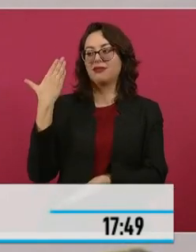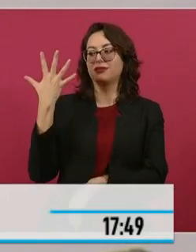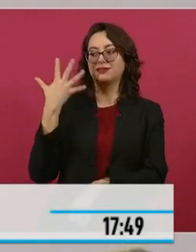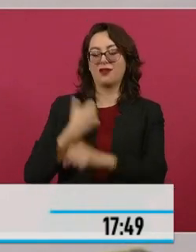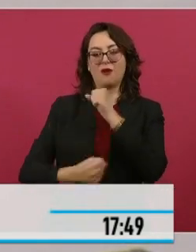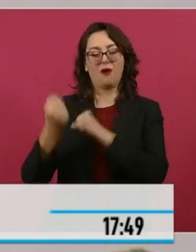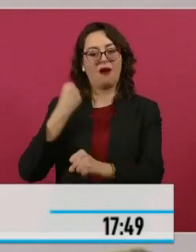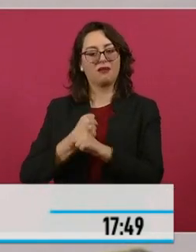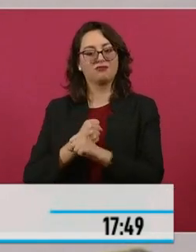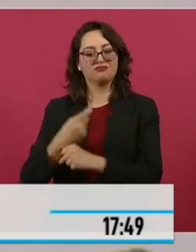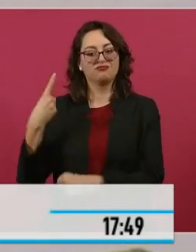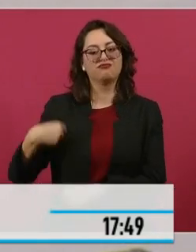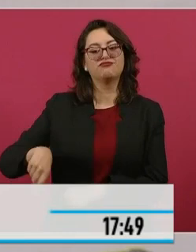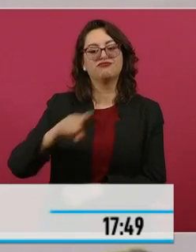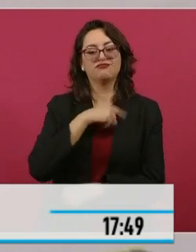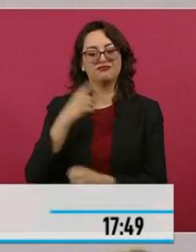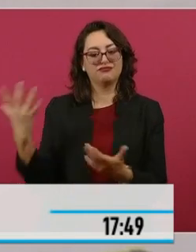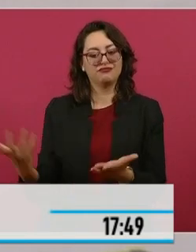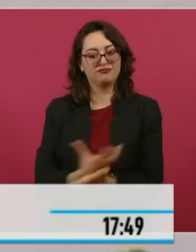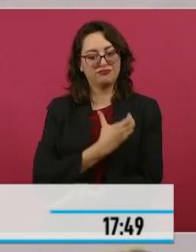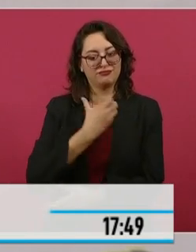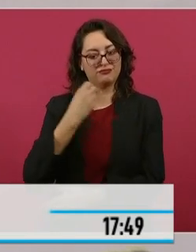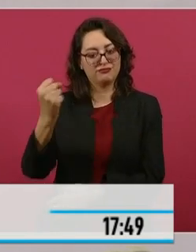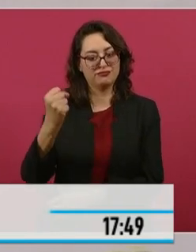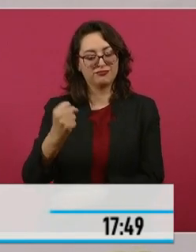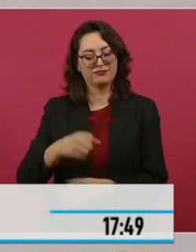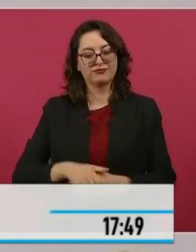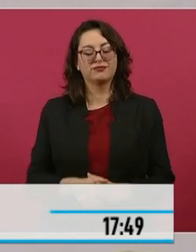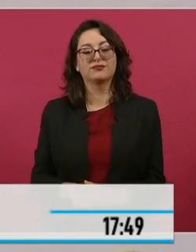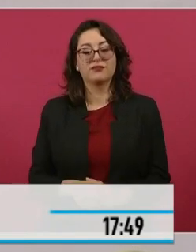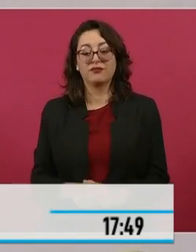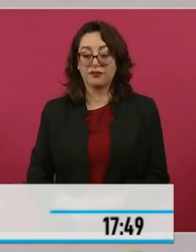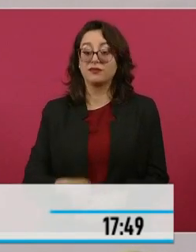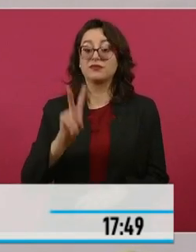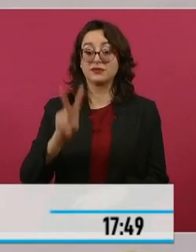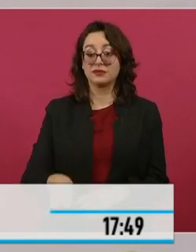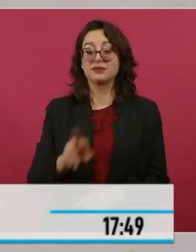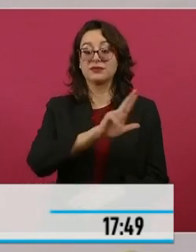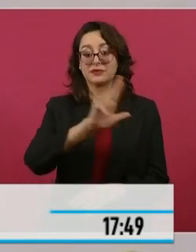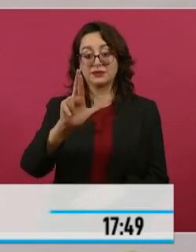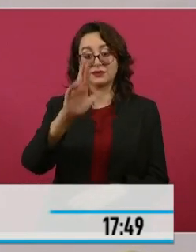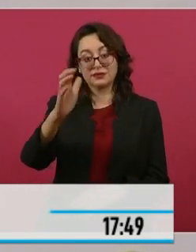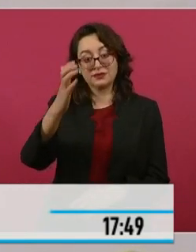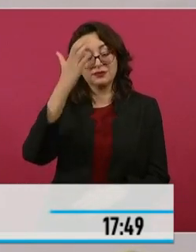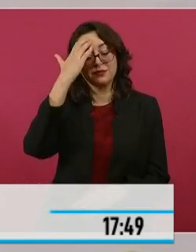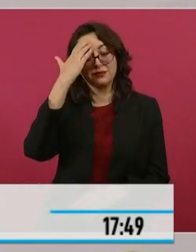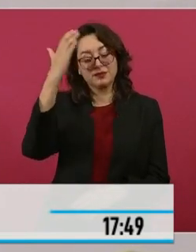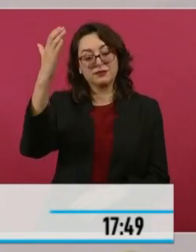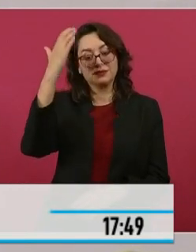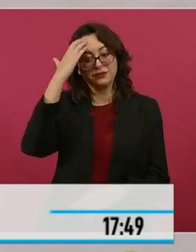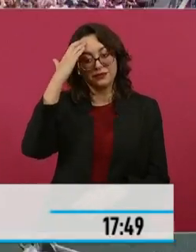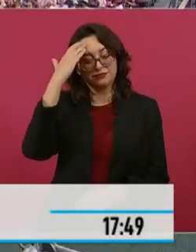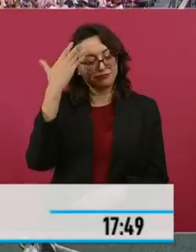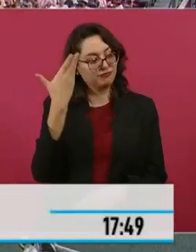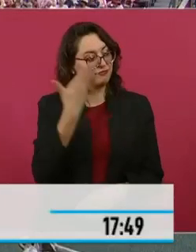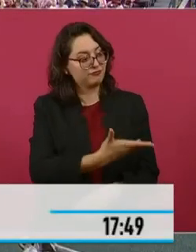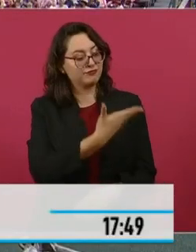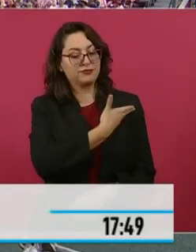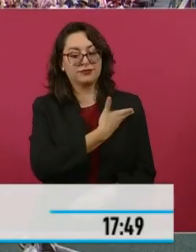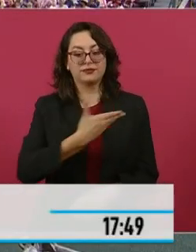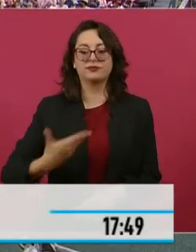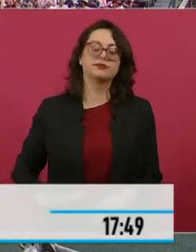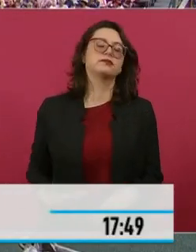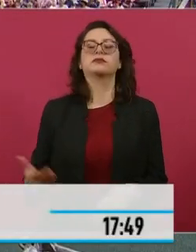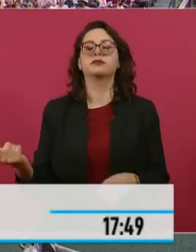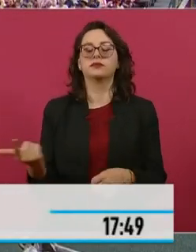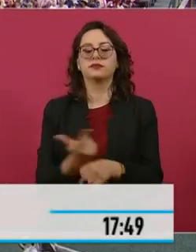mi reconocimiento a quien sin duda es parte fundamental de este gran logro, nuestro querido presidente,